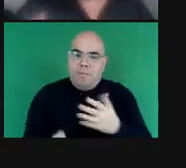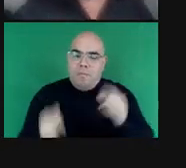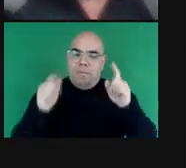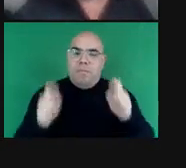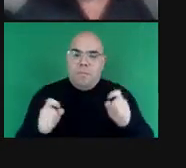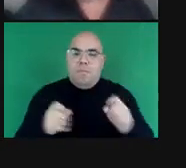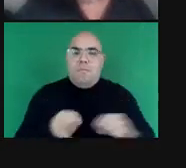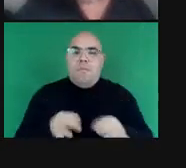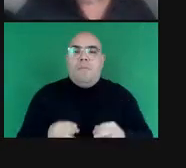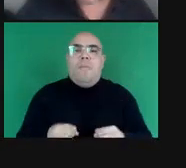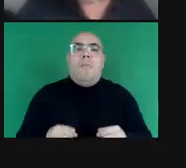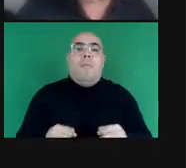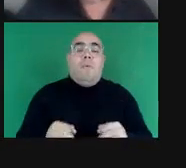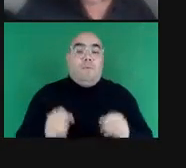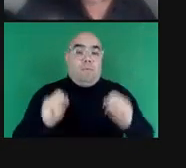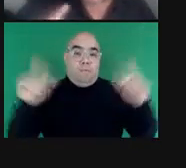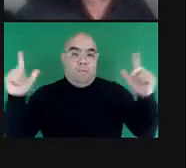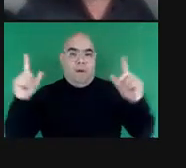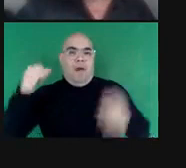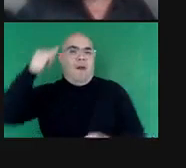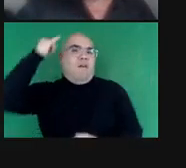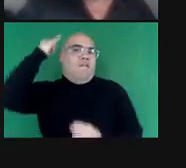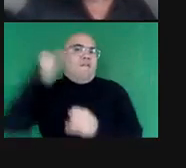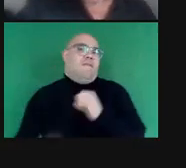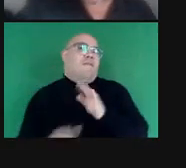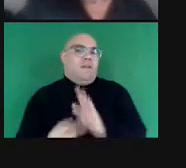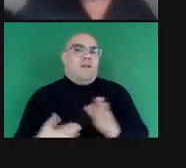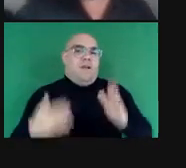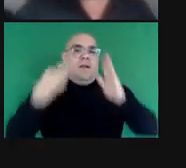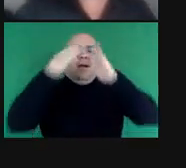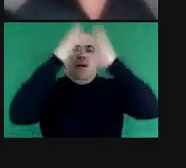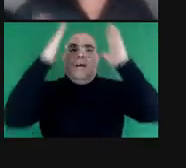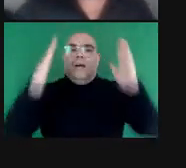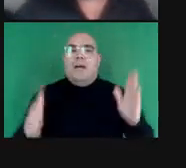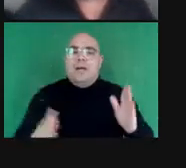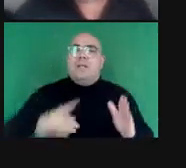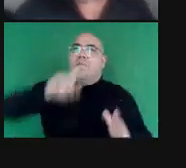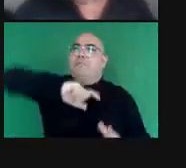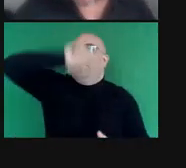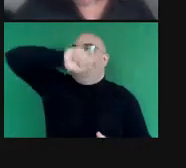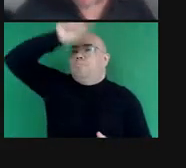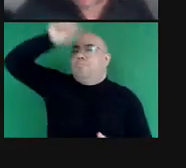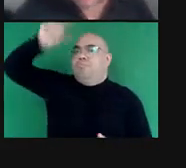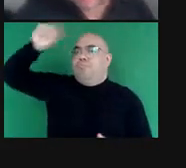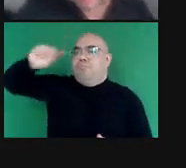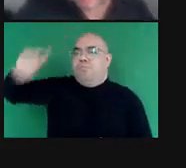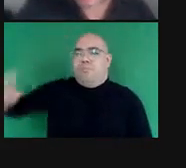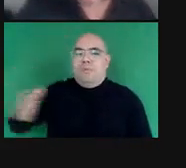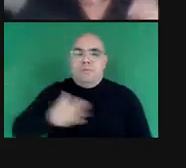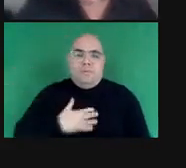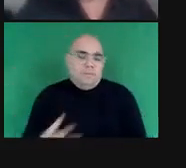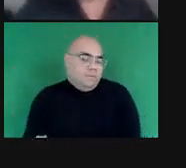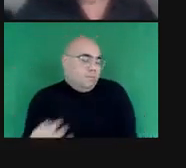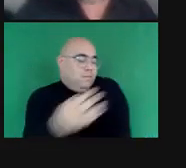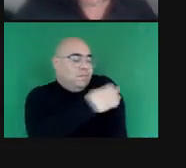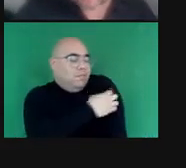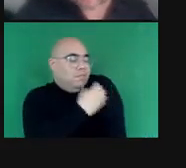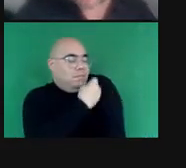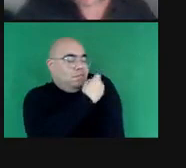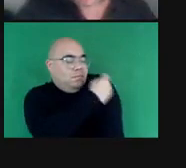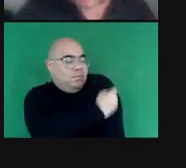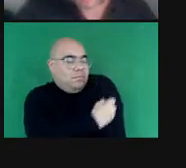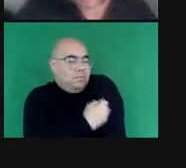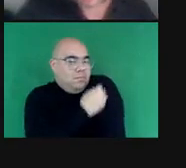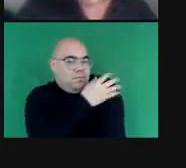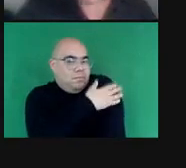y finalmente termino marcándola en la casa última donde vivió, e inclusive mi propio cuerpo. Ese es el tatuaje que yo configuro